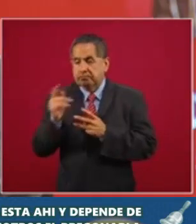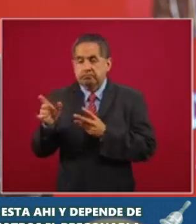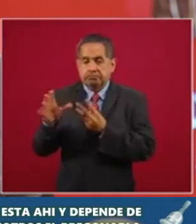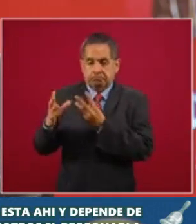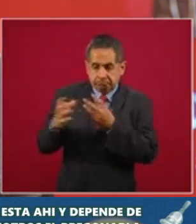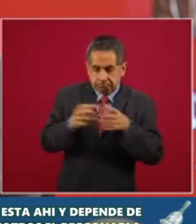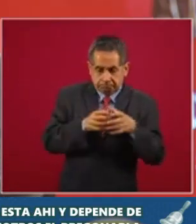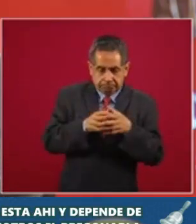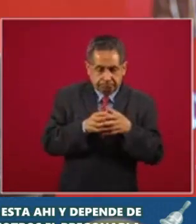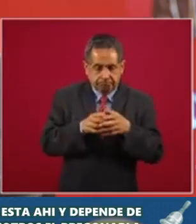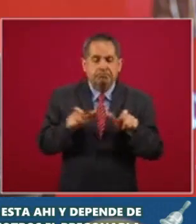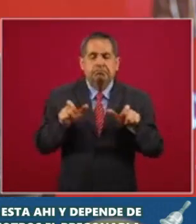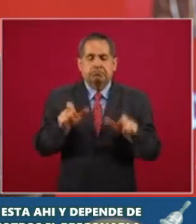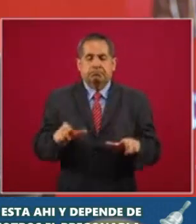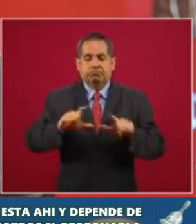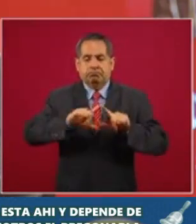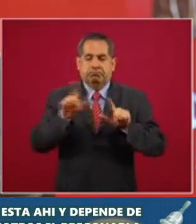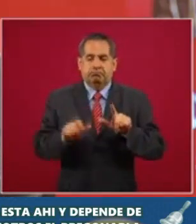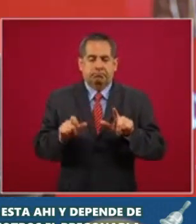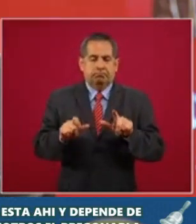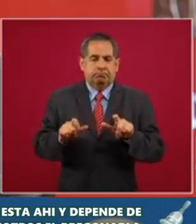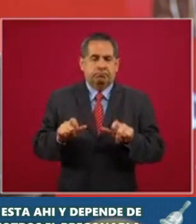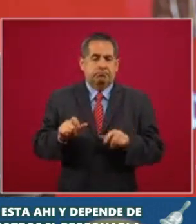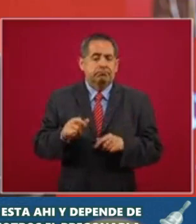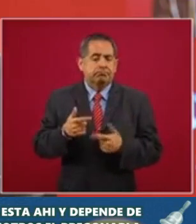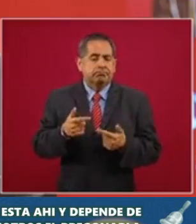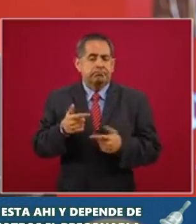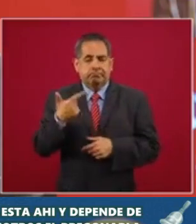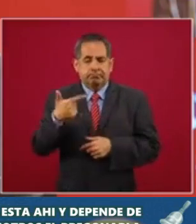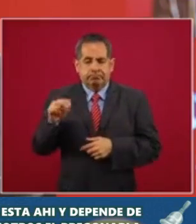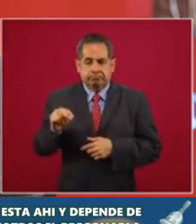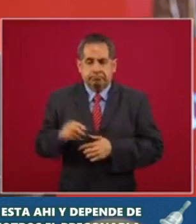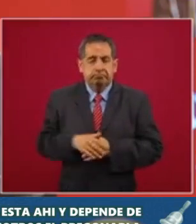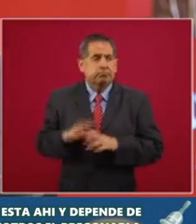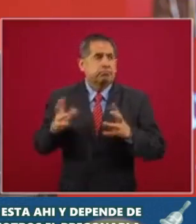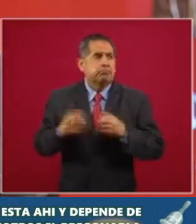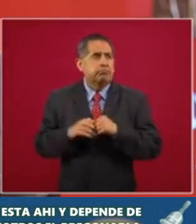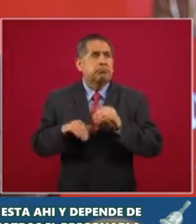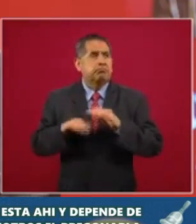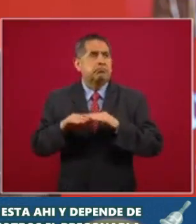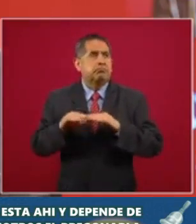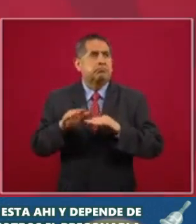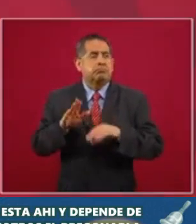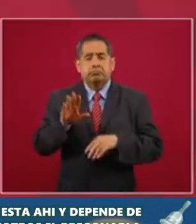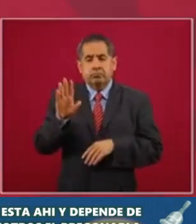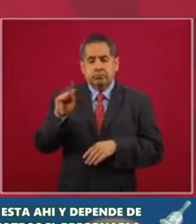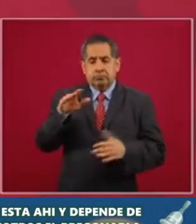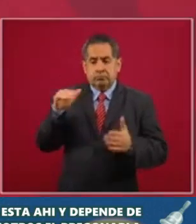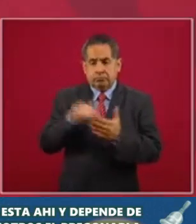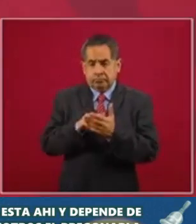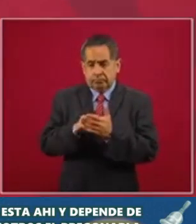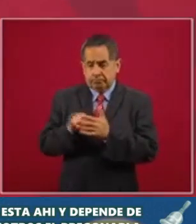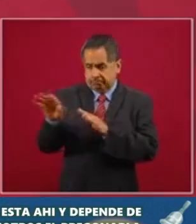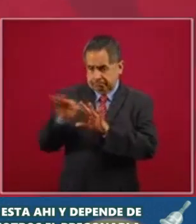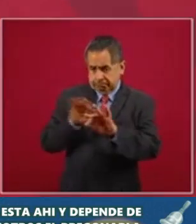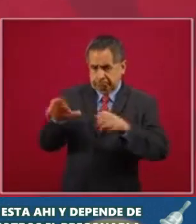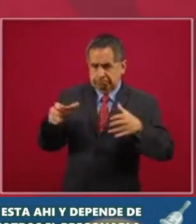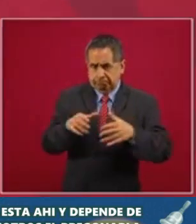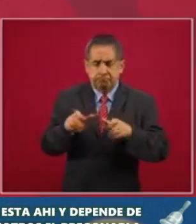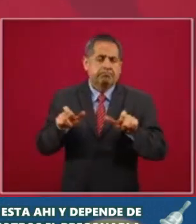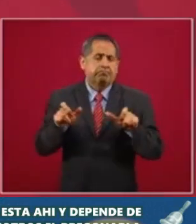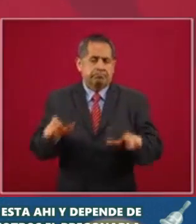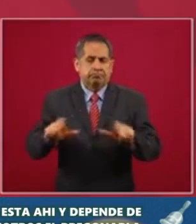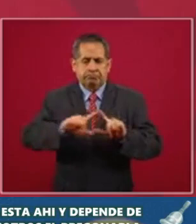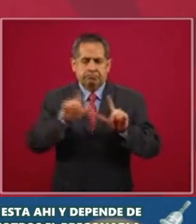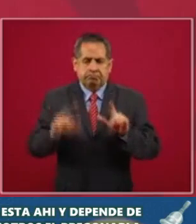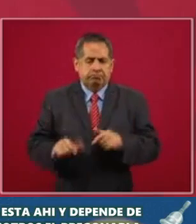entonces ya hay más de 90 mil elementos de la guardia nacional